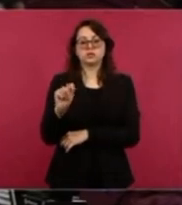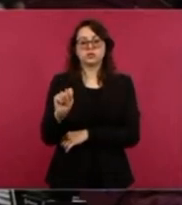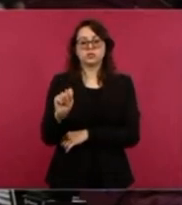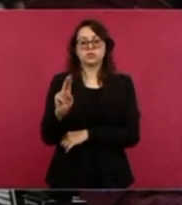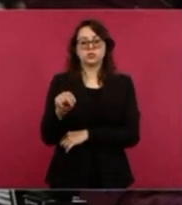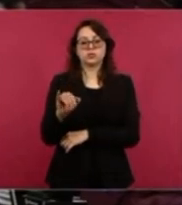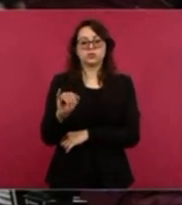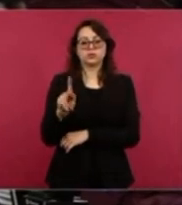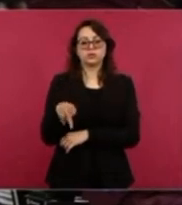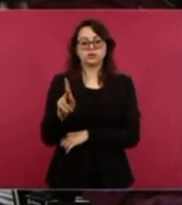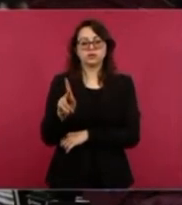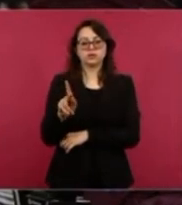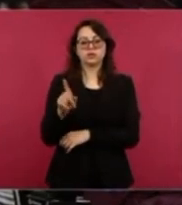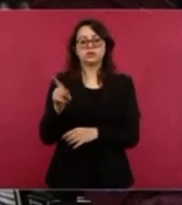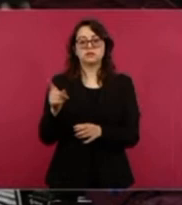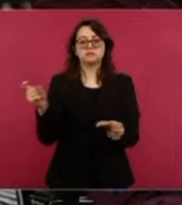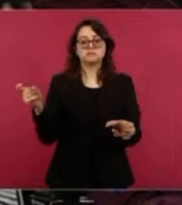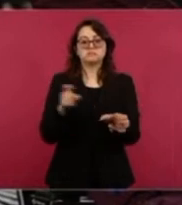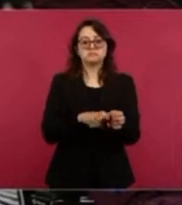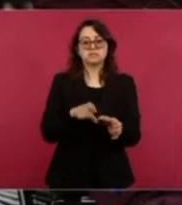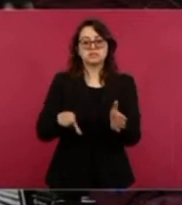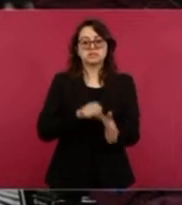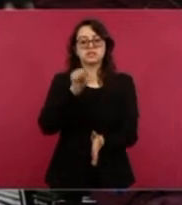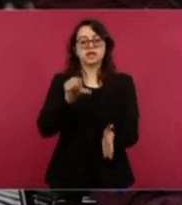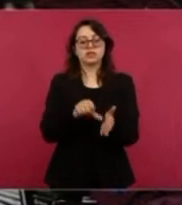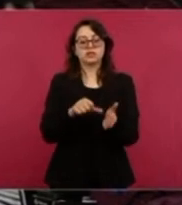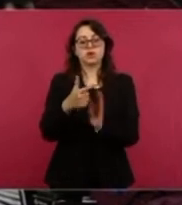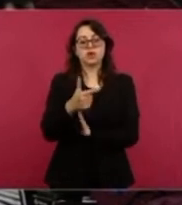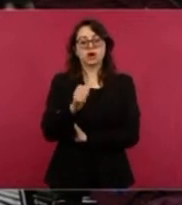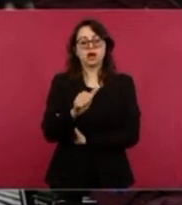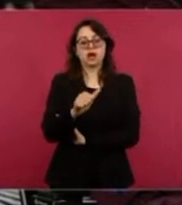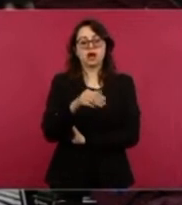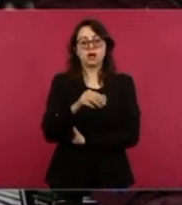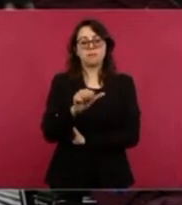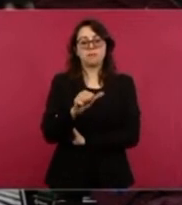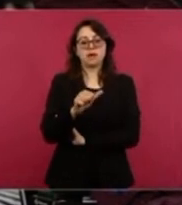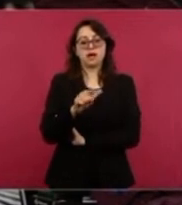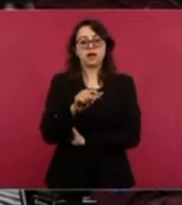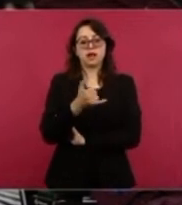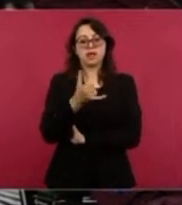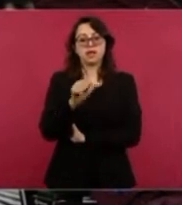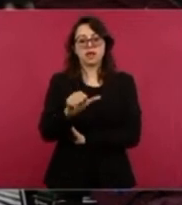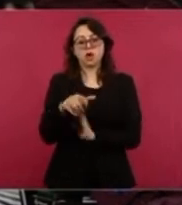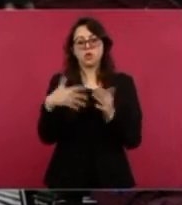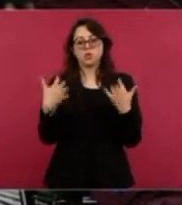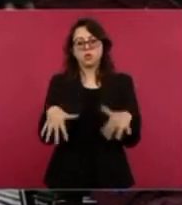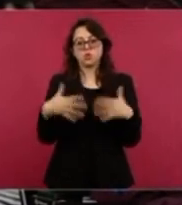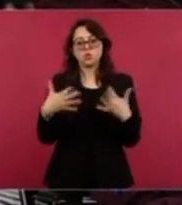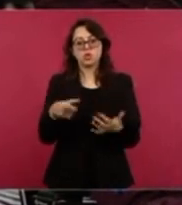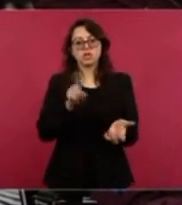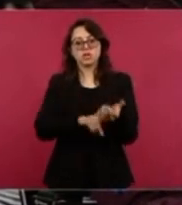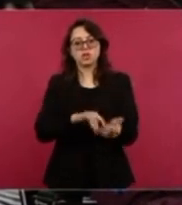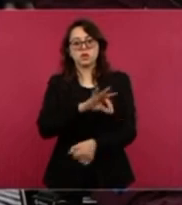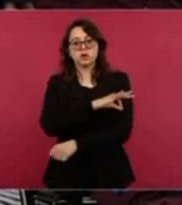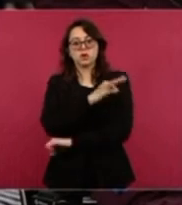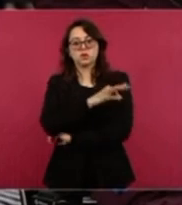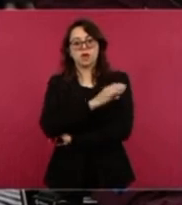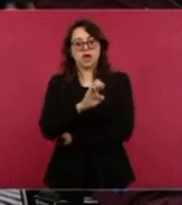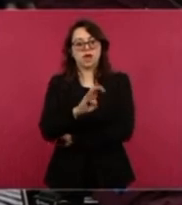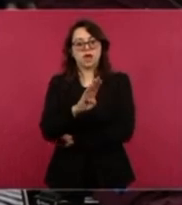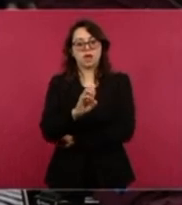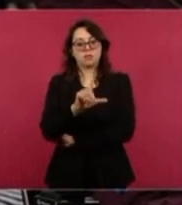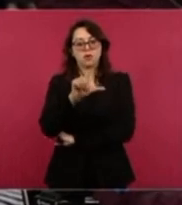Sputnik pertenece al Centro Gamaleya y ellos tienen la vacuna de la ébola. Entonces, es una vacuna también que si no forma parte de la Organización